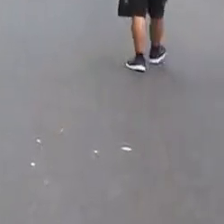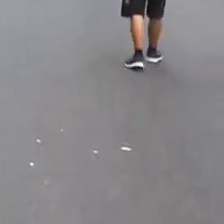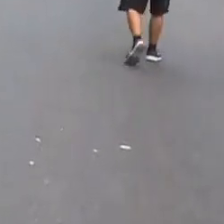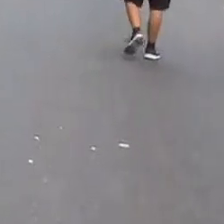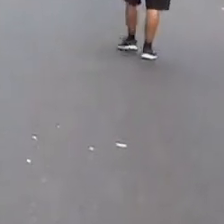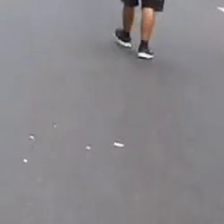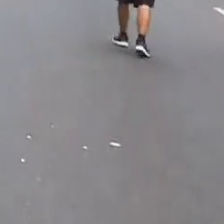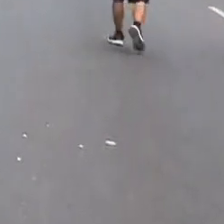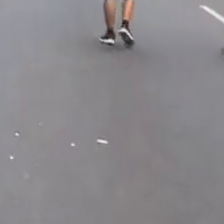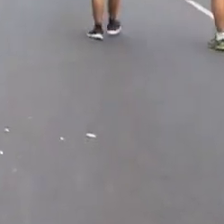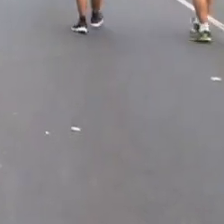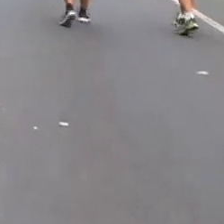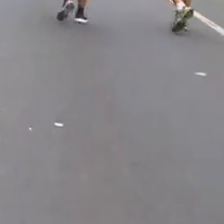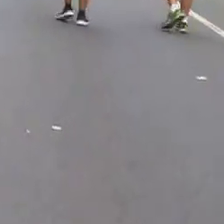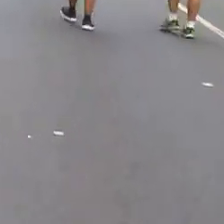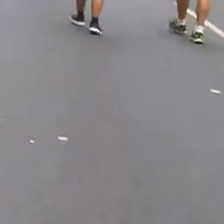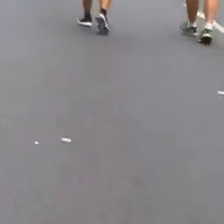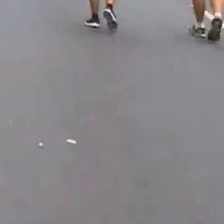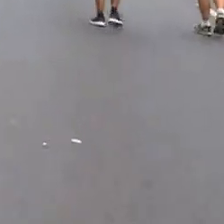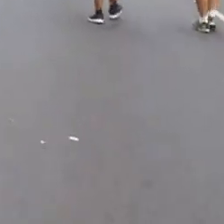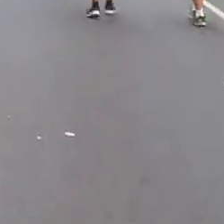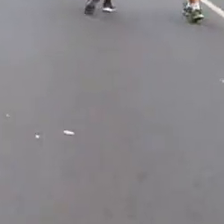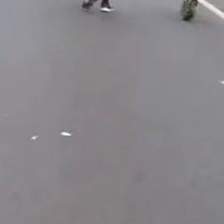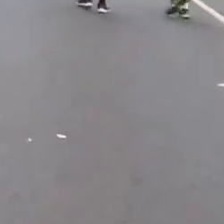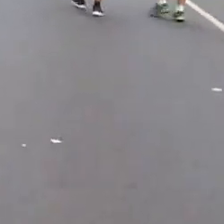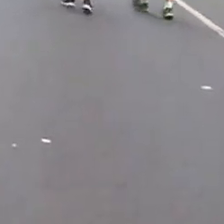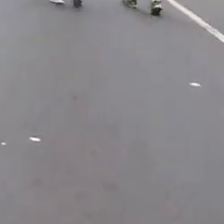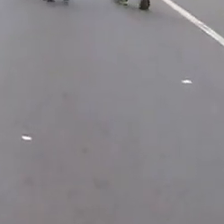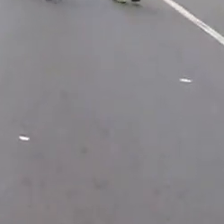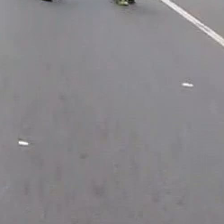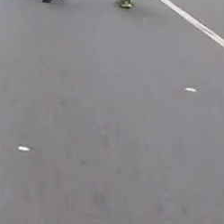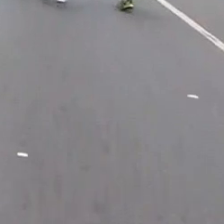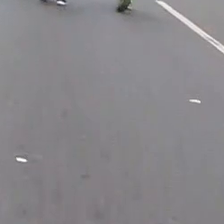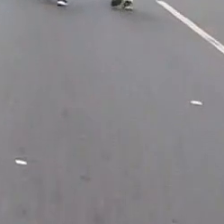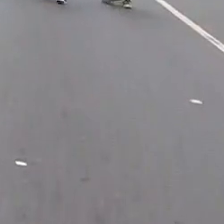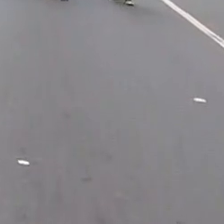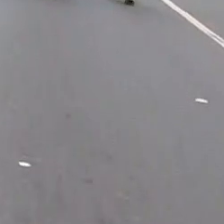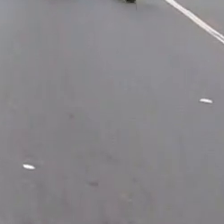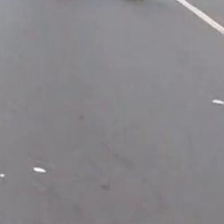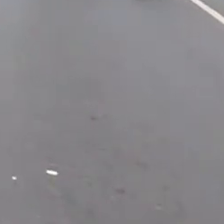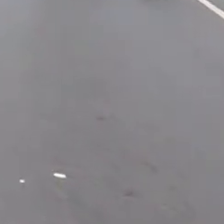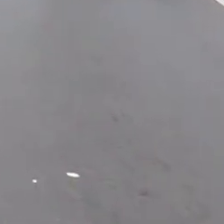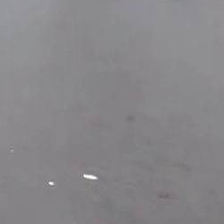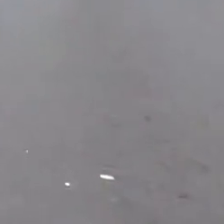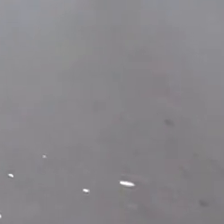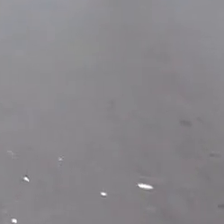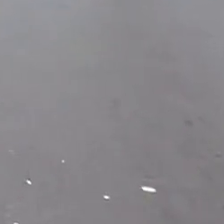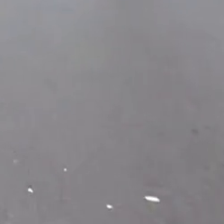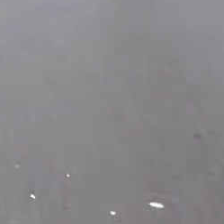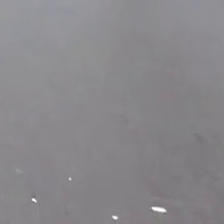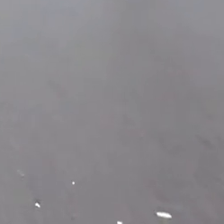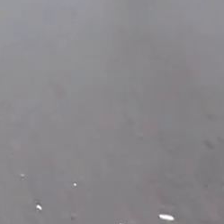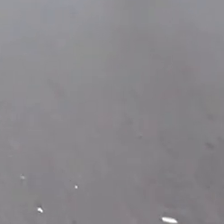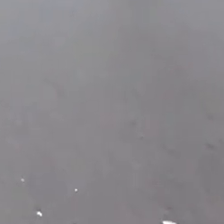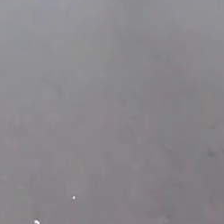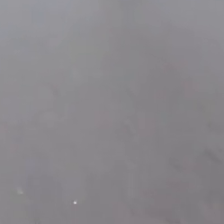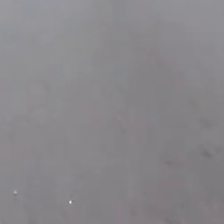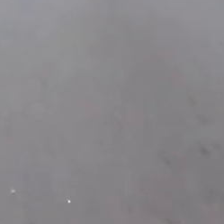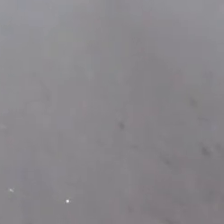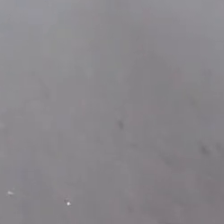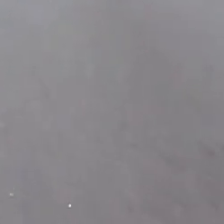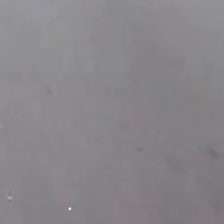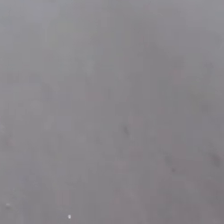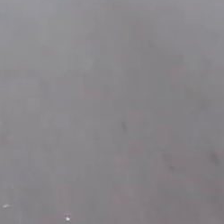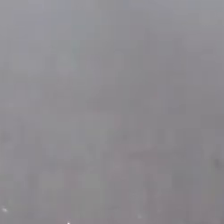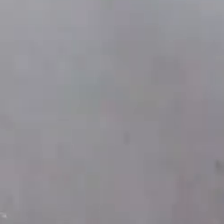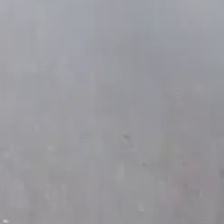vivo en este momento del camarógrafo Sergio Quesada, del ambiente aquí en la avenida Segunda. Como les decía, avanza poco a poco,